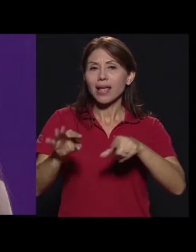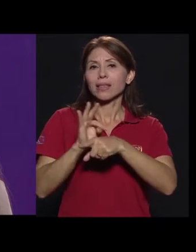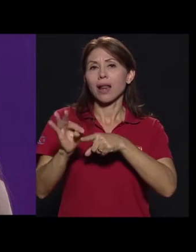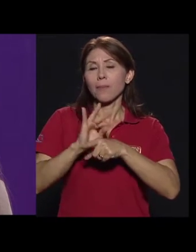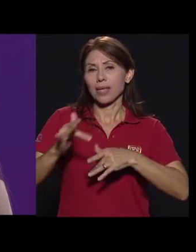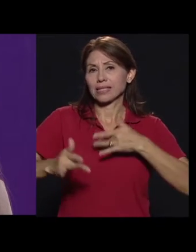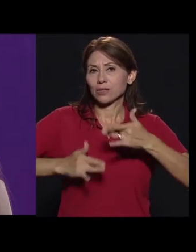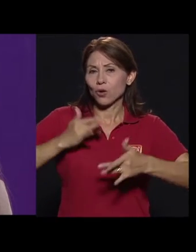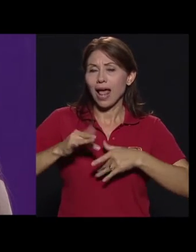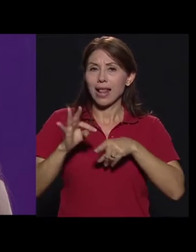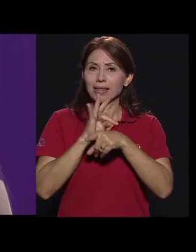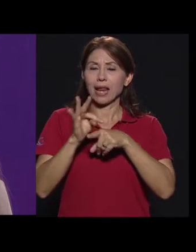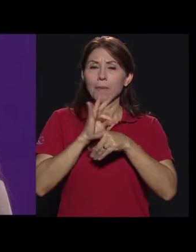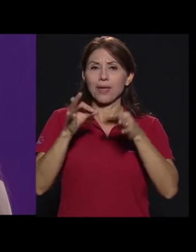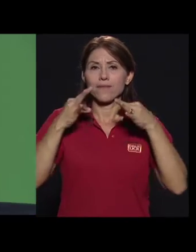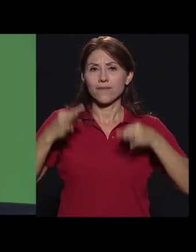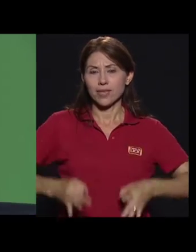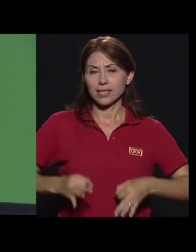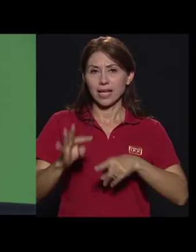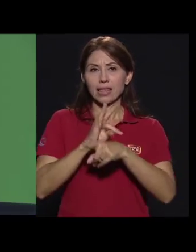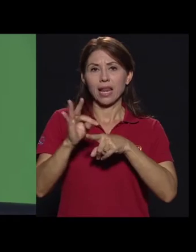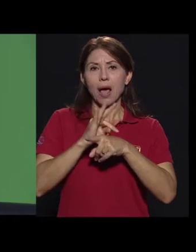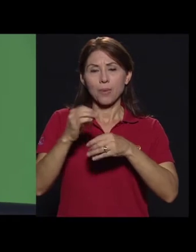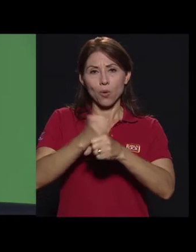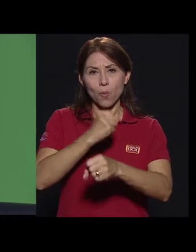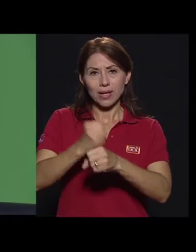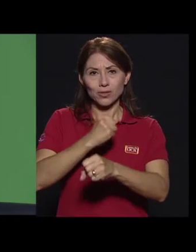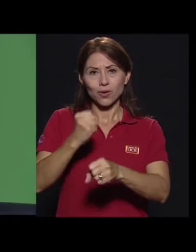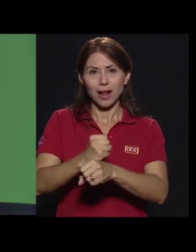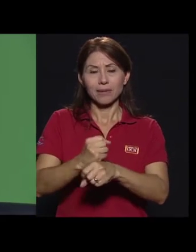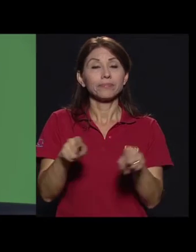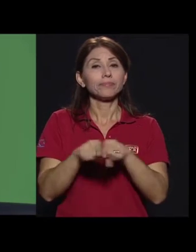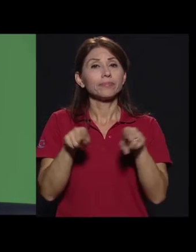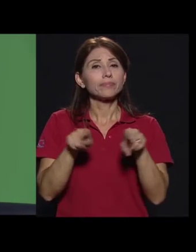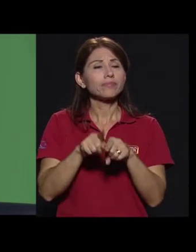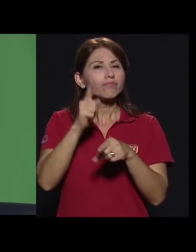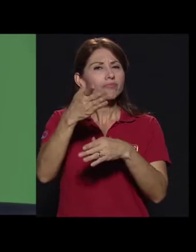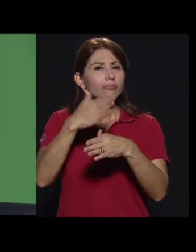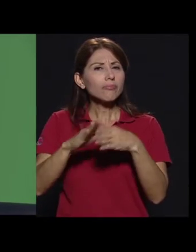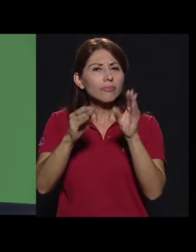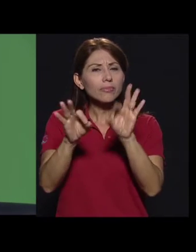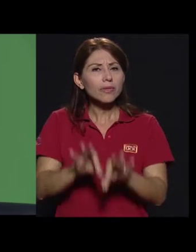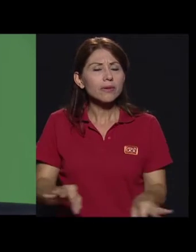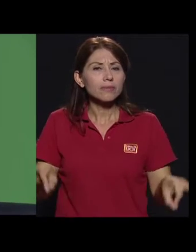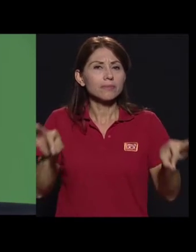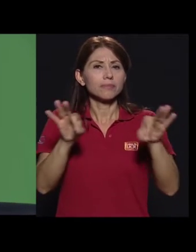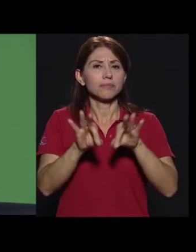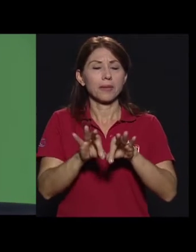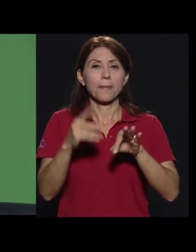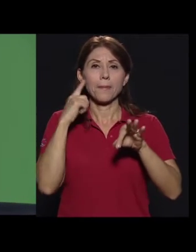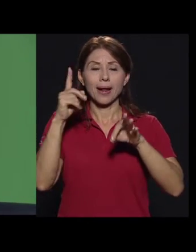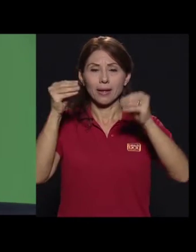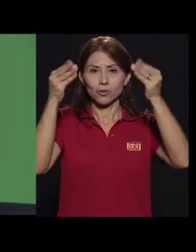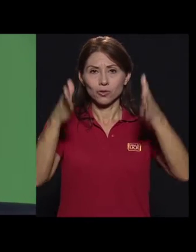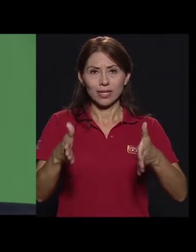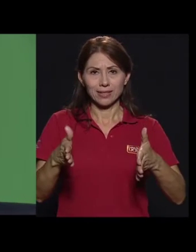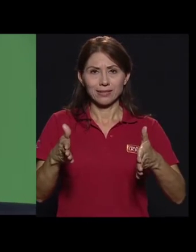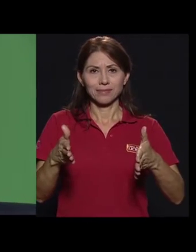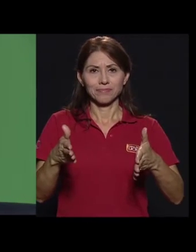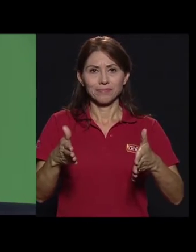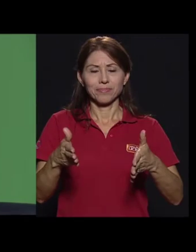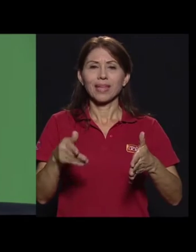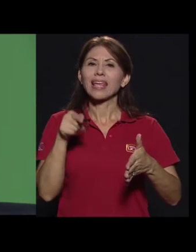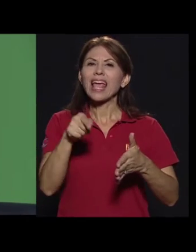terapia física, terapia ocupacional, y tenemos una parte que es muy, bueno, todo es muy importante, pero que para los docentes es muy